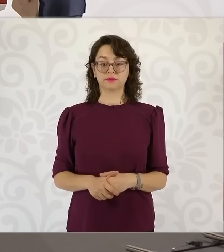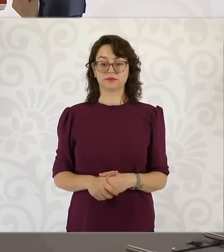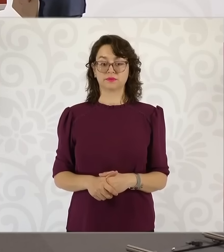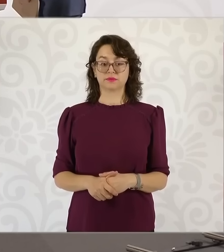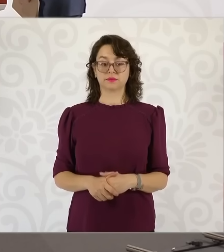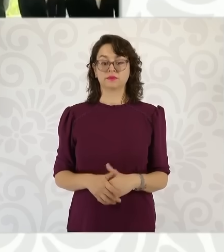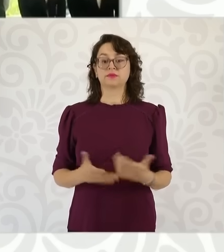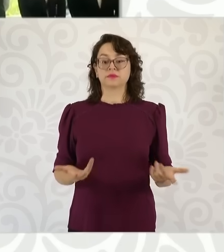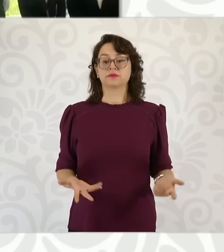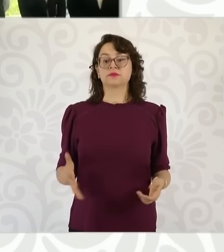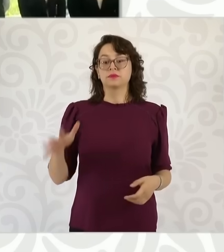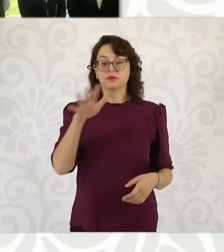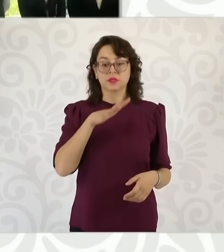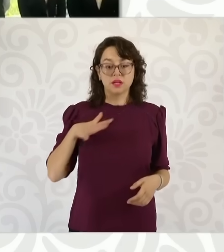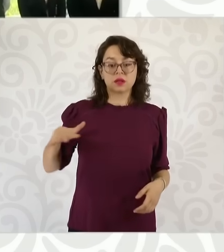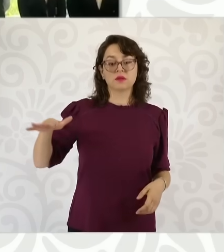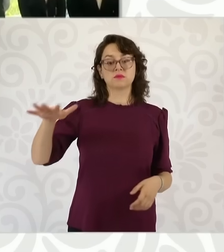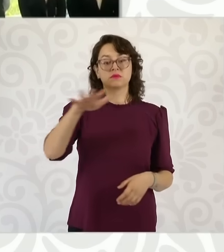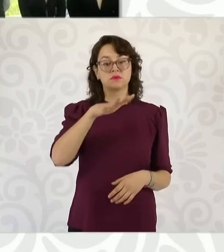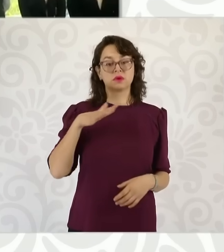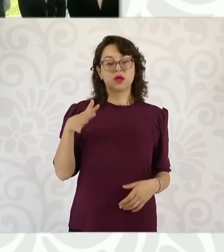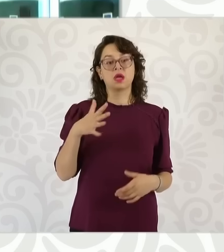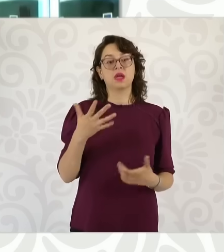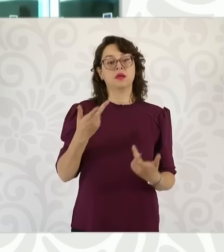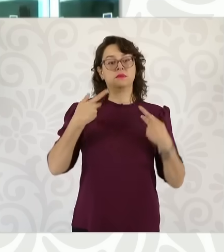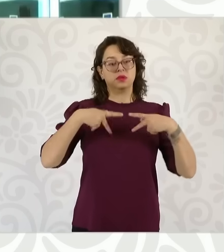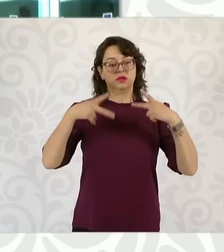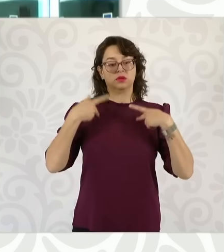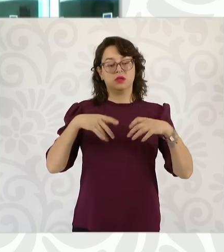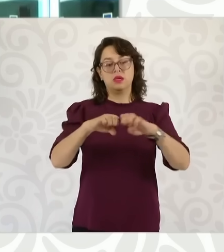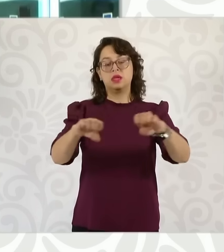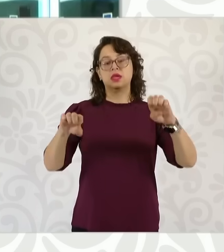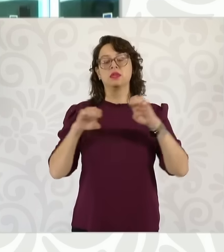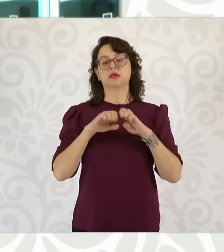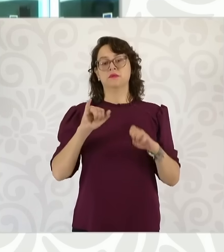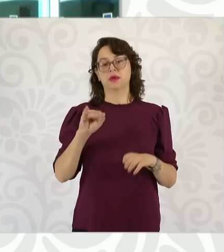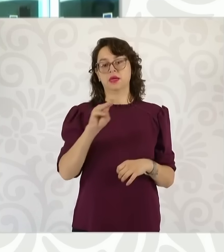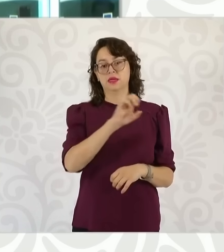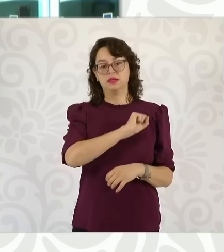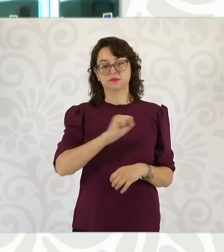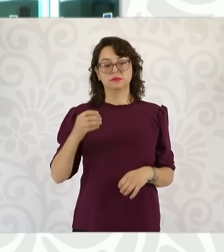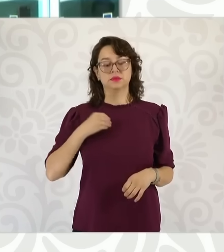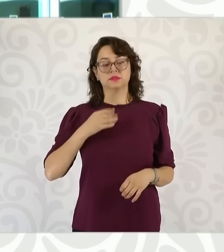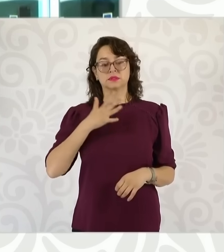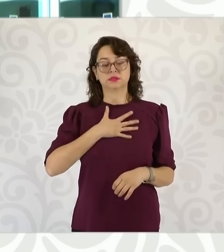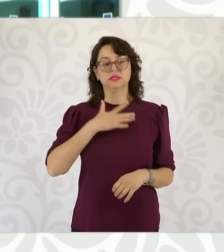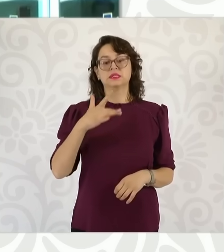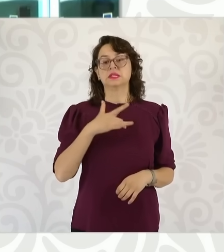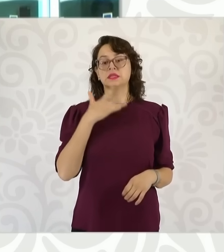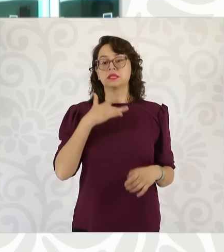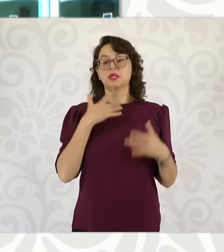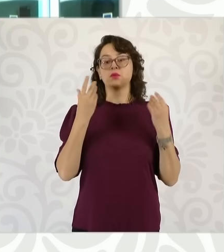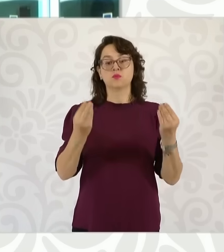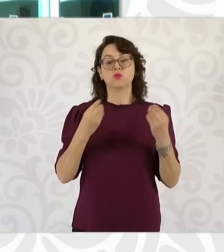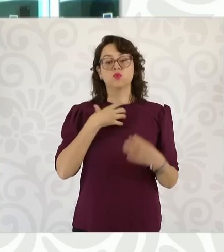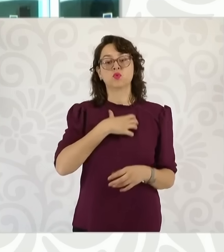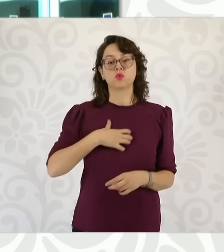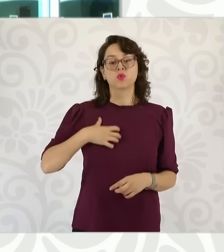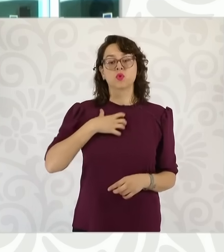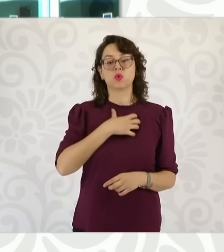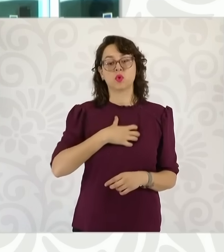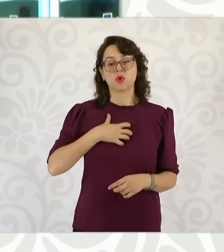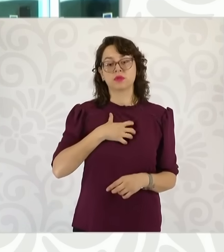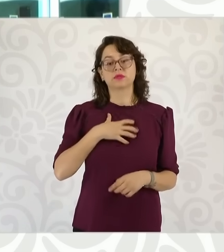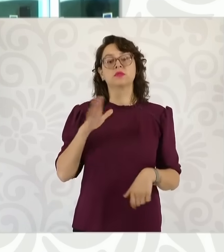Nuestro pueblo y la familia de IMSS Bienestar es un contento acá, Presidenta, porque como ya lo